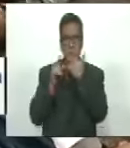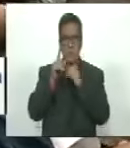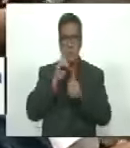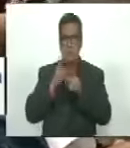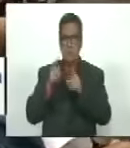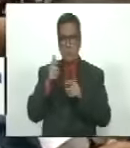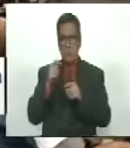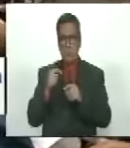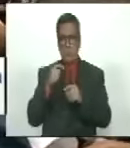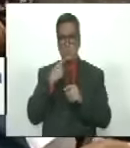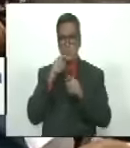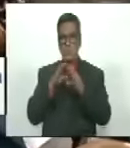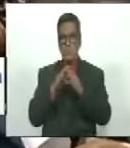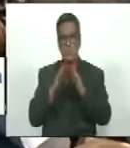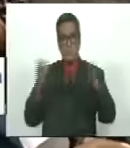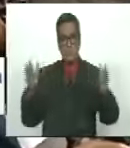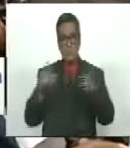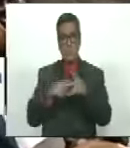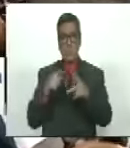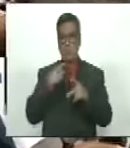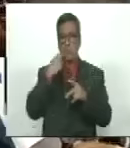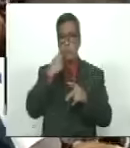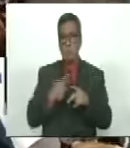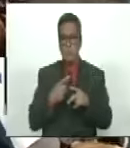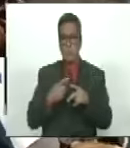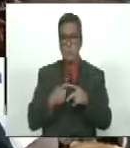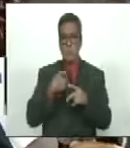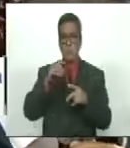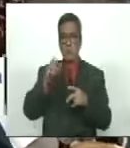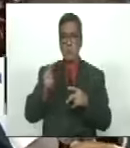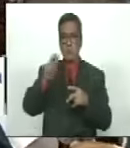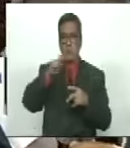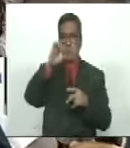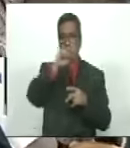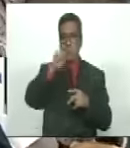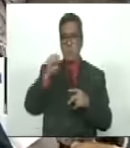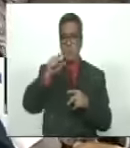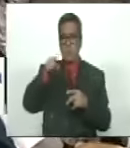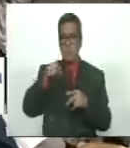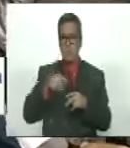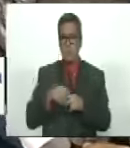de grosso error y la expresión correcta es craso error.